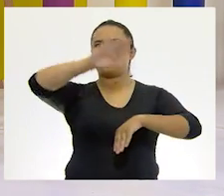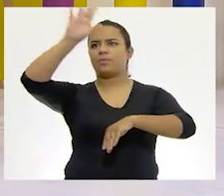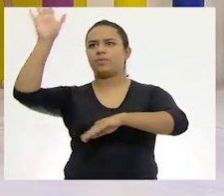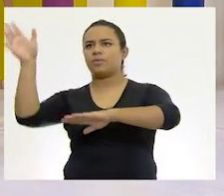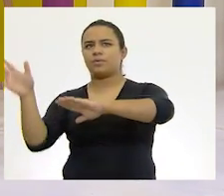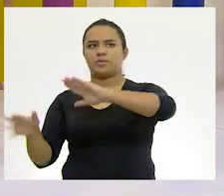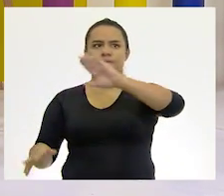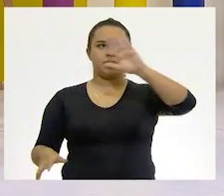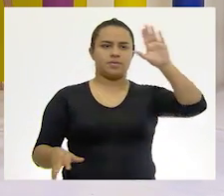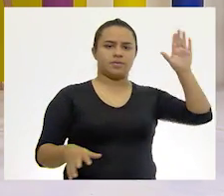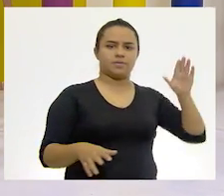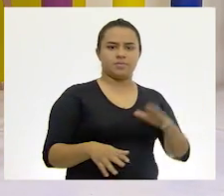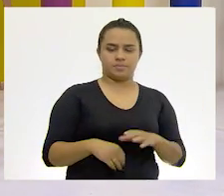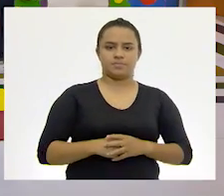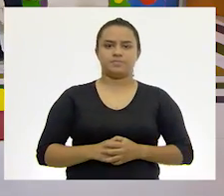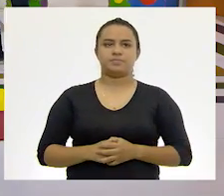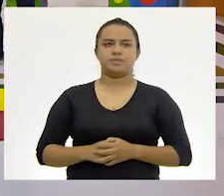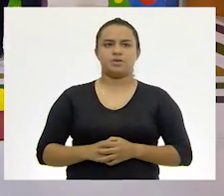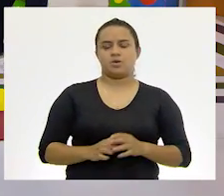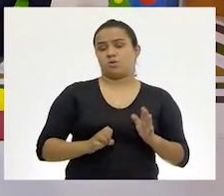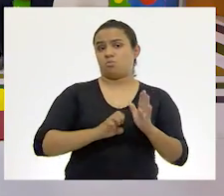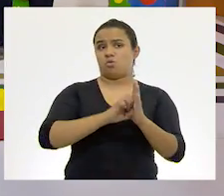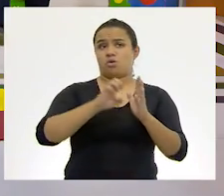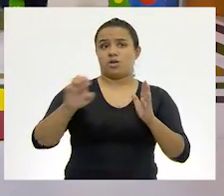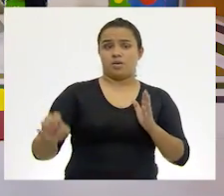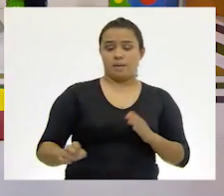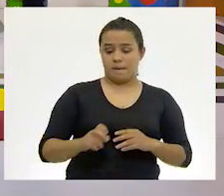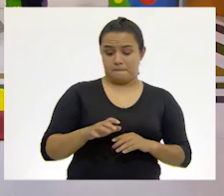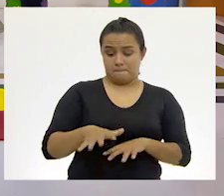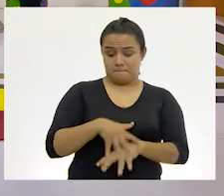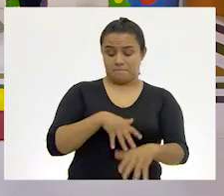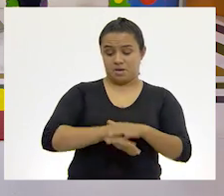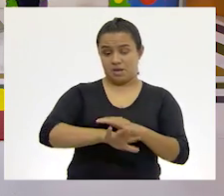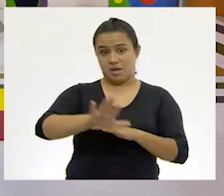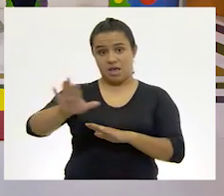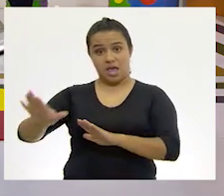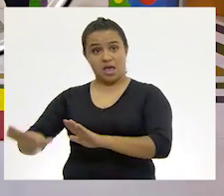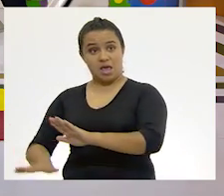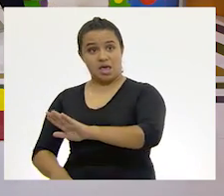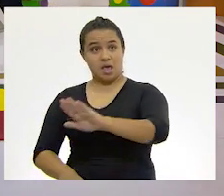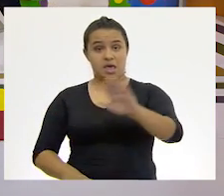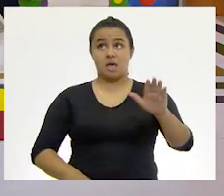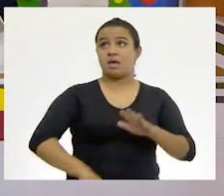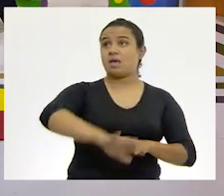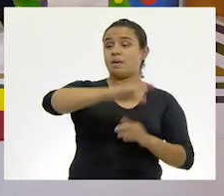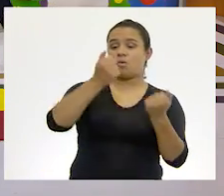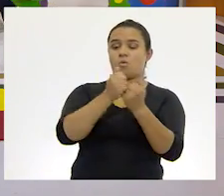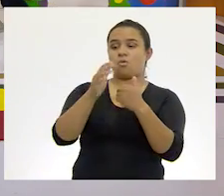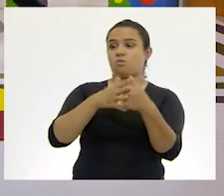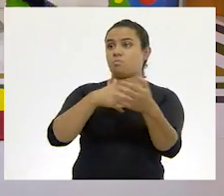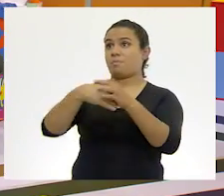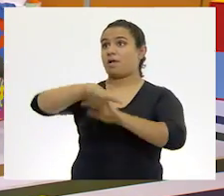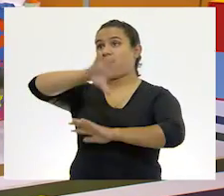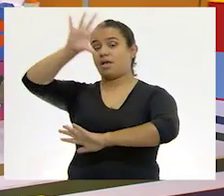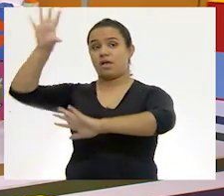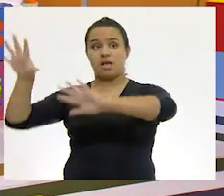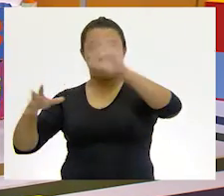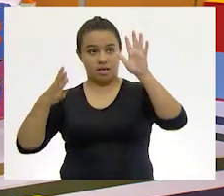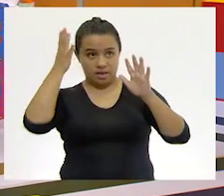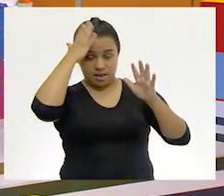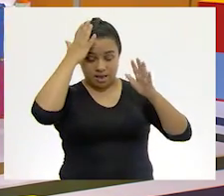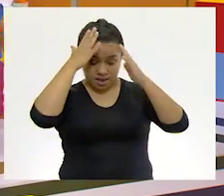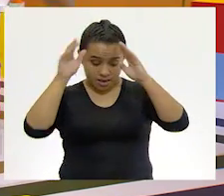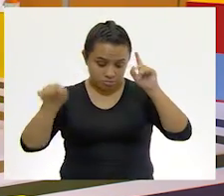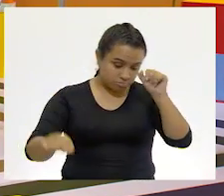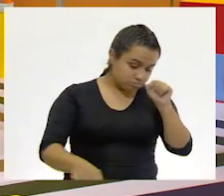ejemplo. Y si yo muevo los pies y las manos y la